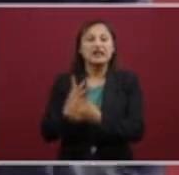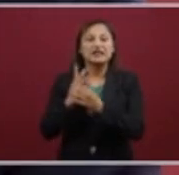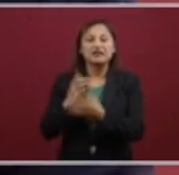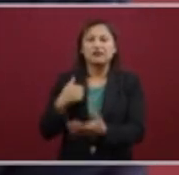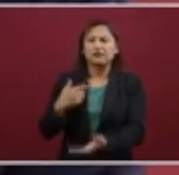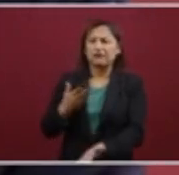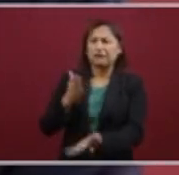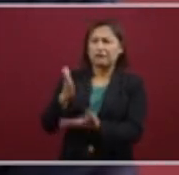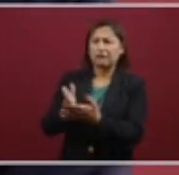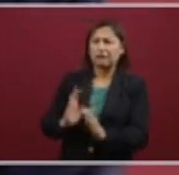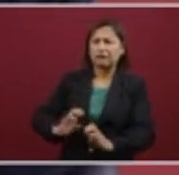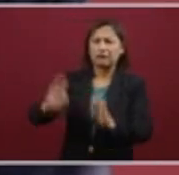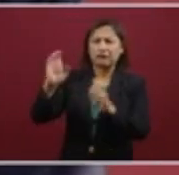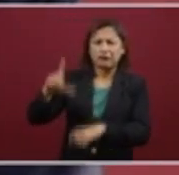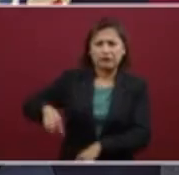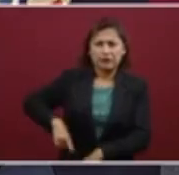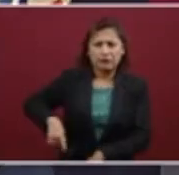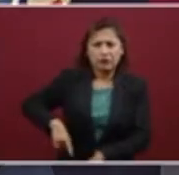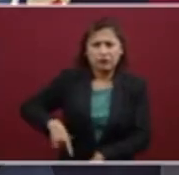ahí